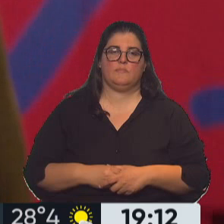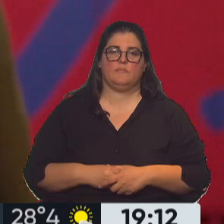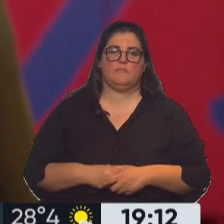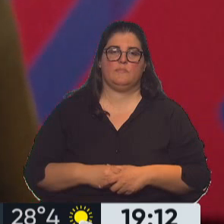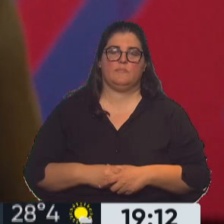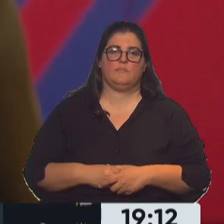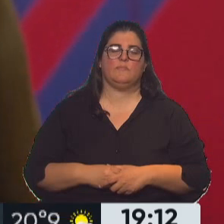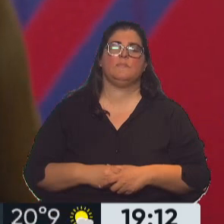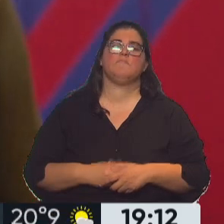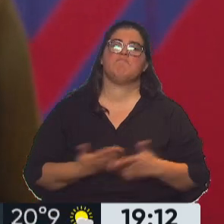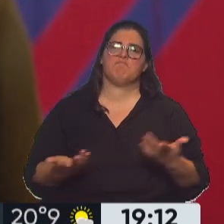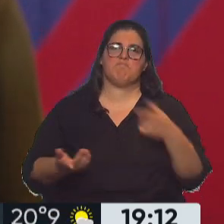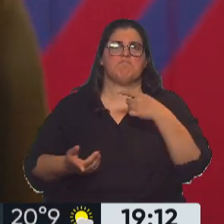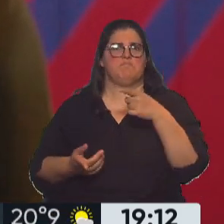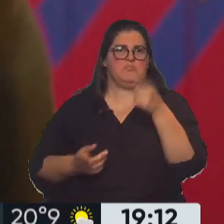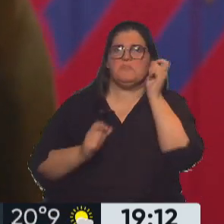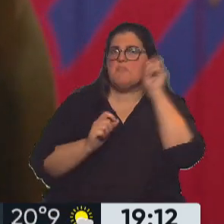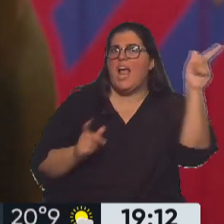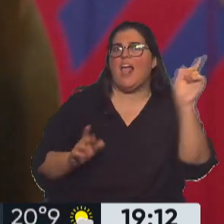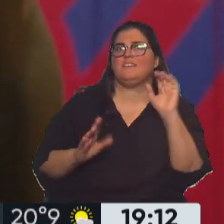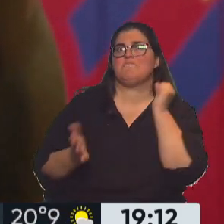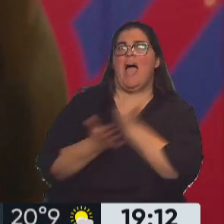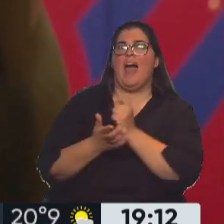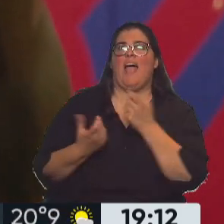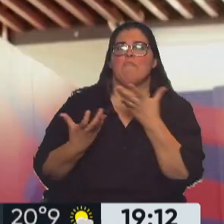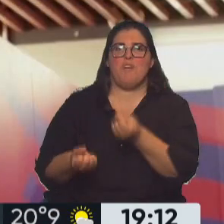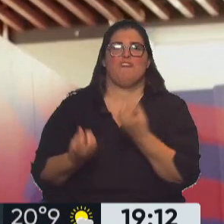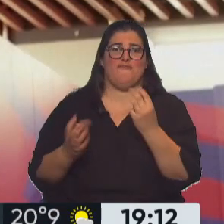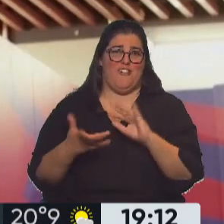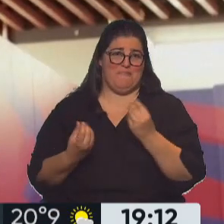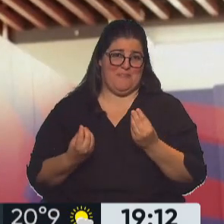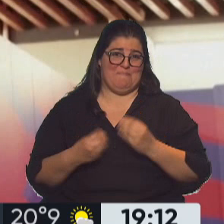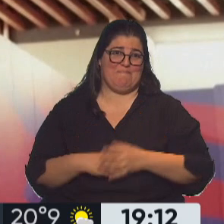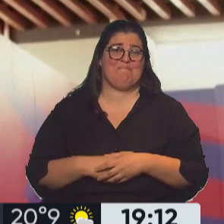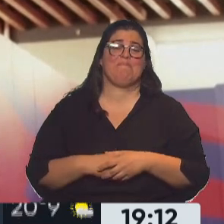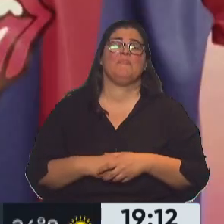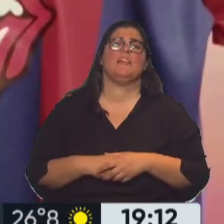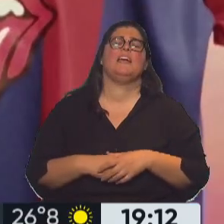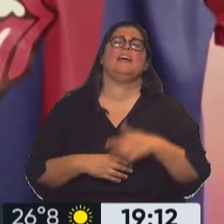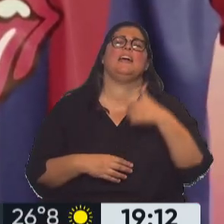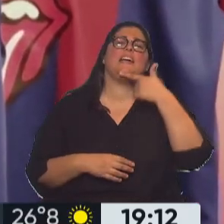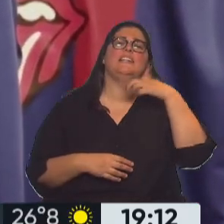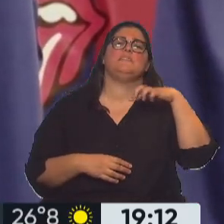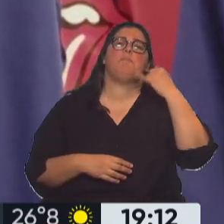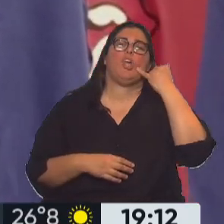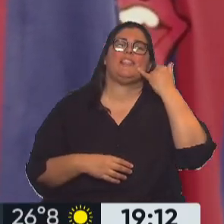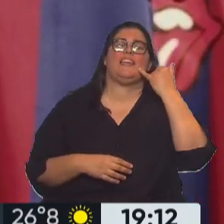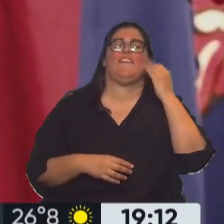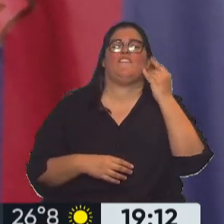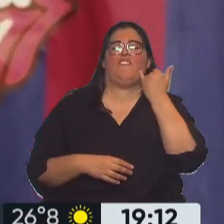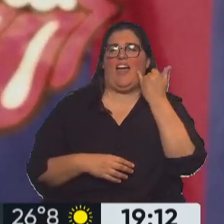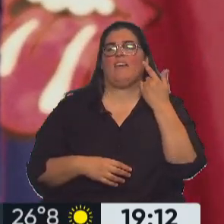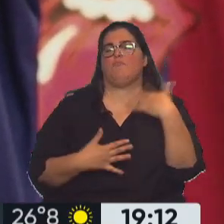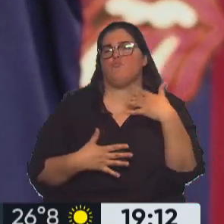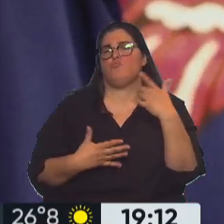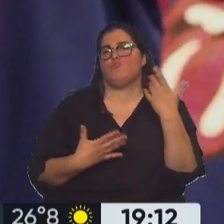imagin este espag Pero bueno Me encantó Pero yo te digo Spotify tiene mucho que ver con todo esto